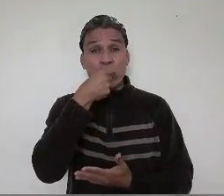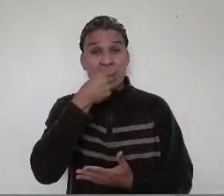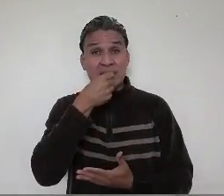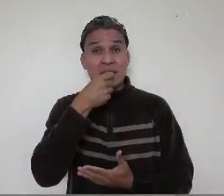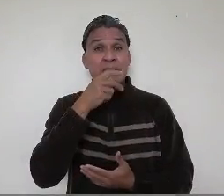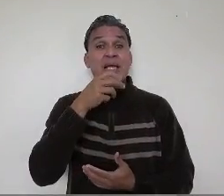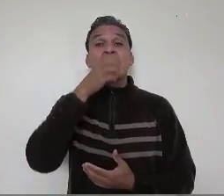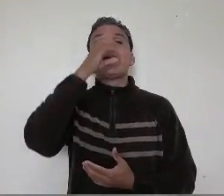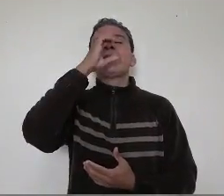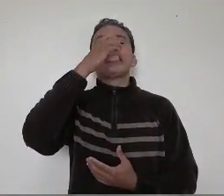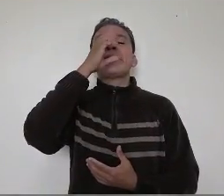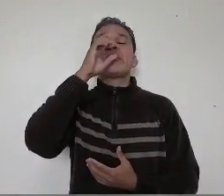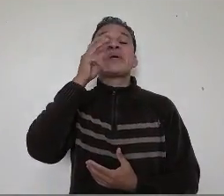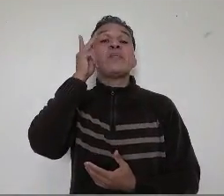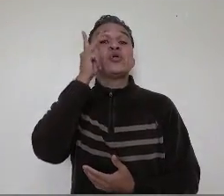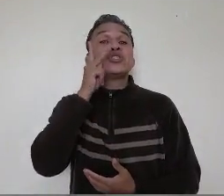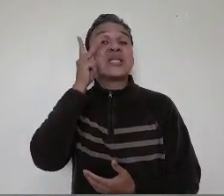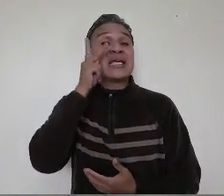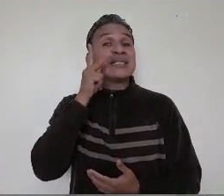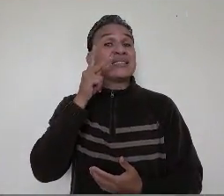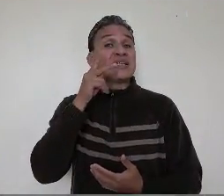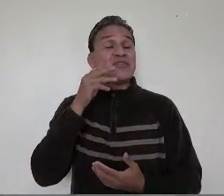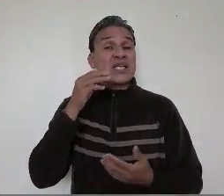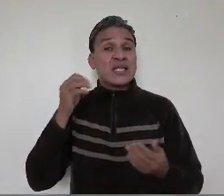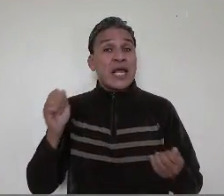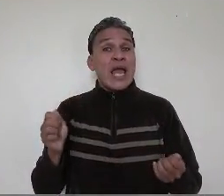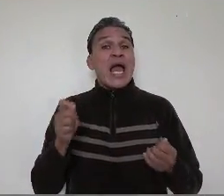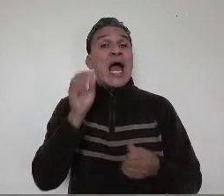cáliz, anunciamos tu muerte, Señor.